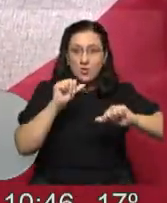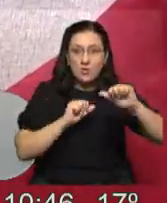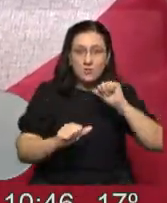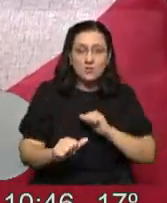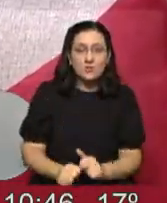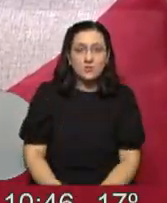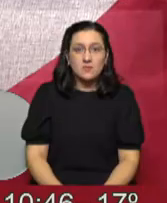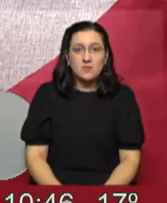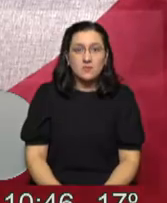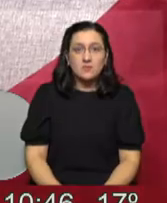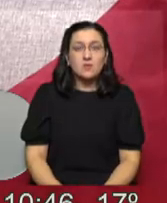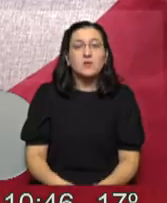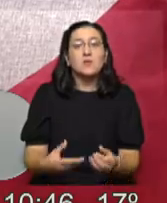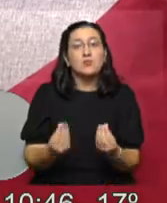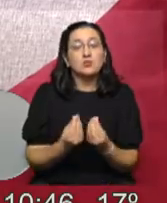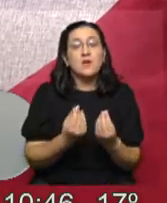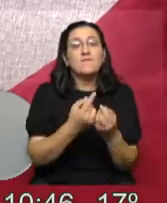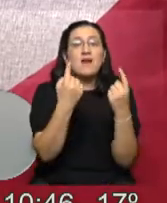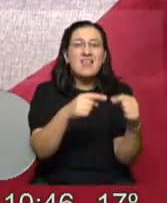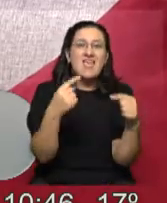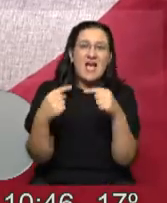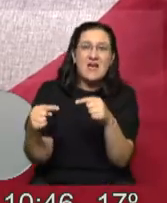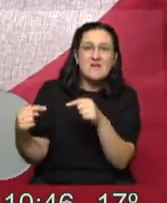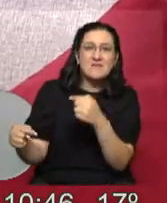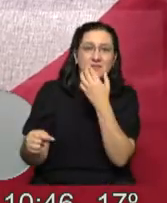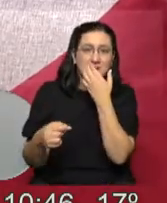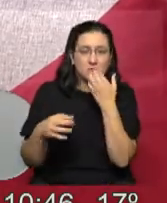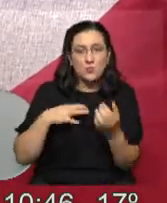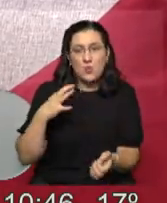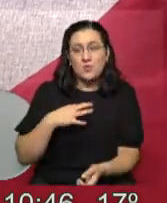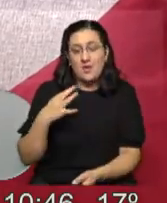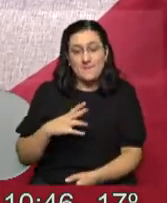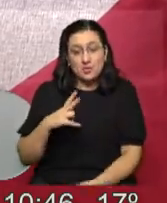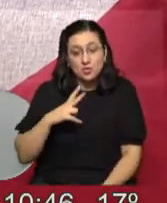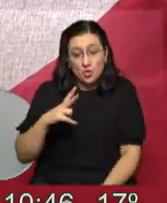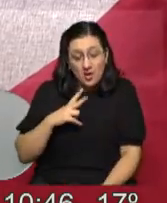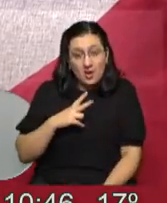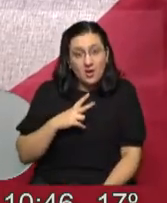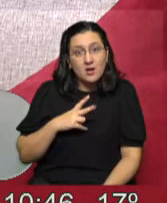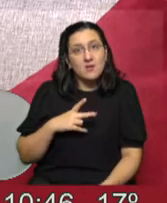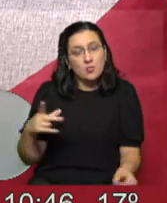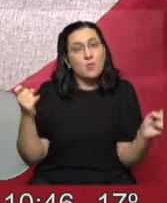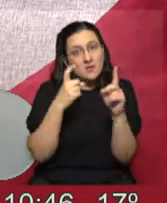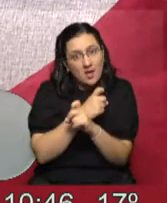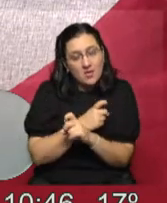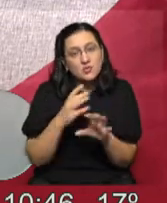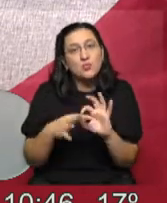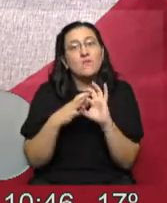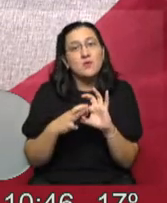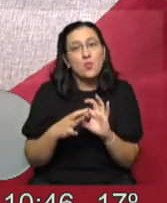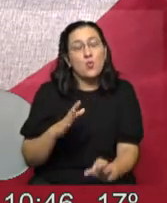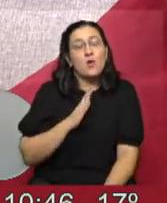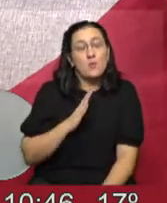bueno, todas las variables imaginables, su vida personal bastante, bastante caótica, su vínculo con las